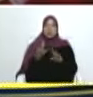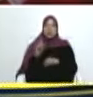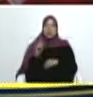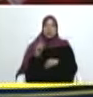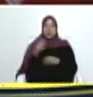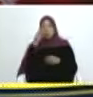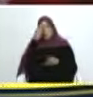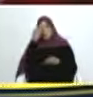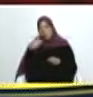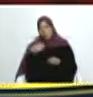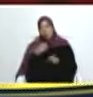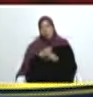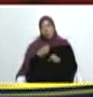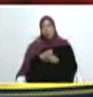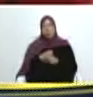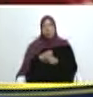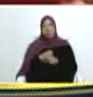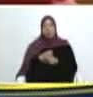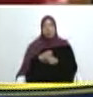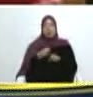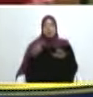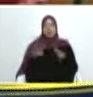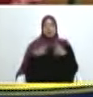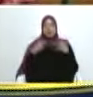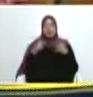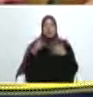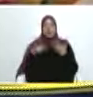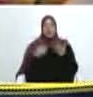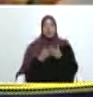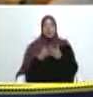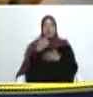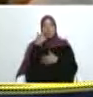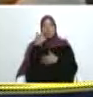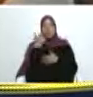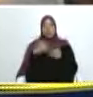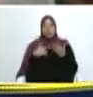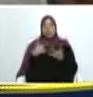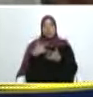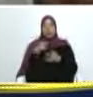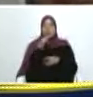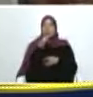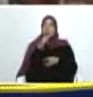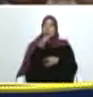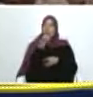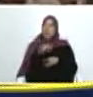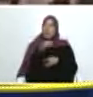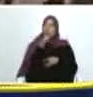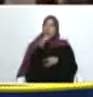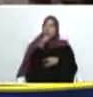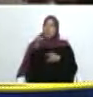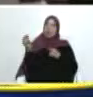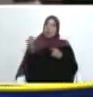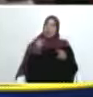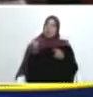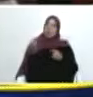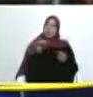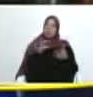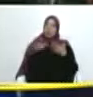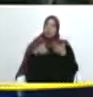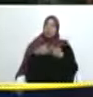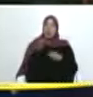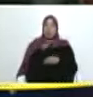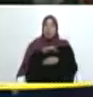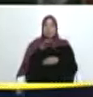acordado nos da en esta sexta transformación, que es la transformación del ecologismo, pero también estuvimos debatiendo con la transformación de las